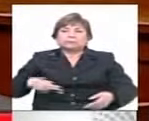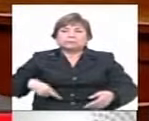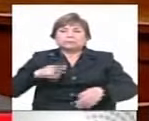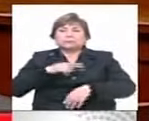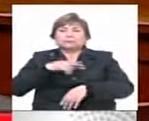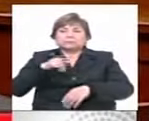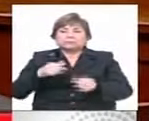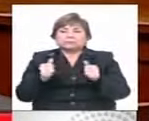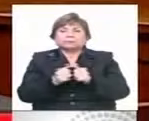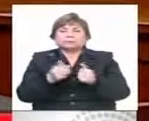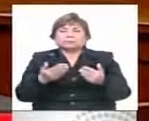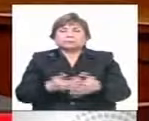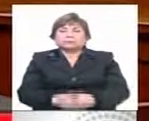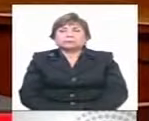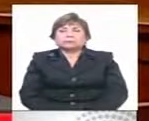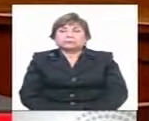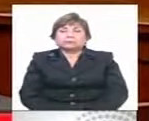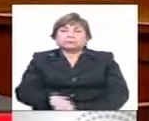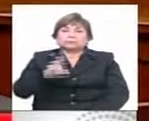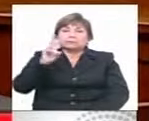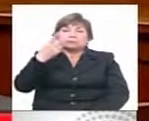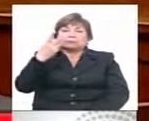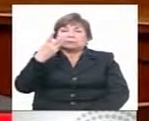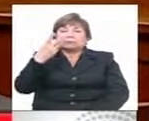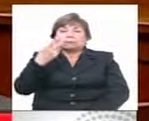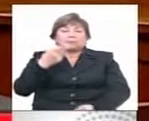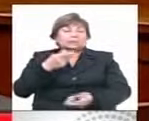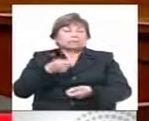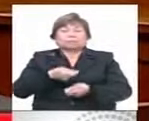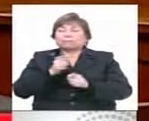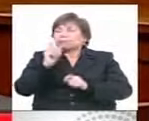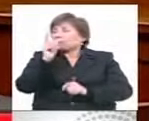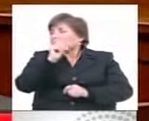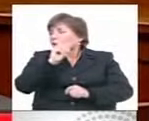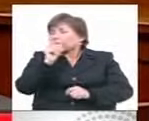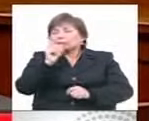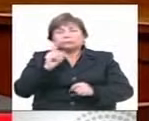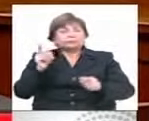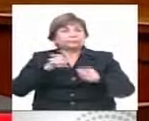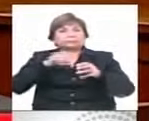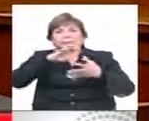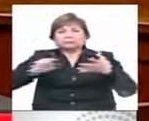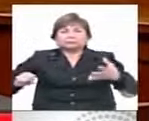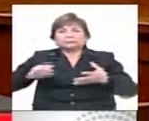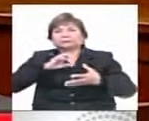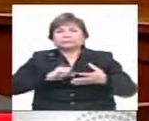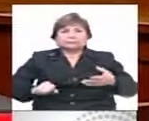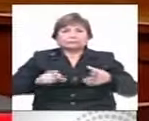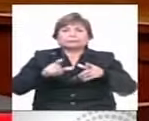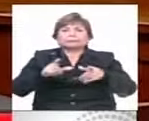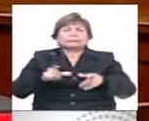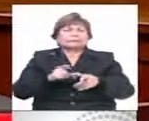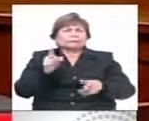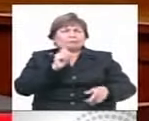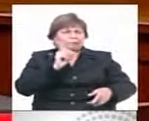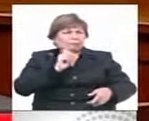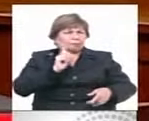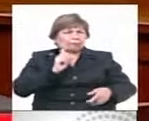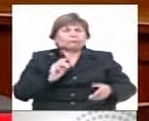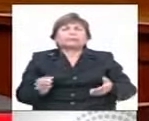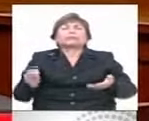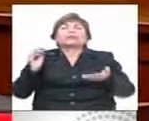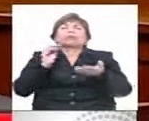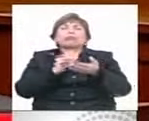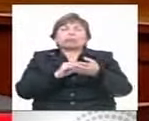nuestro país. La segunda reforma agraria no implica expropiación de tierras. Lo que busca es darle